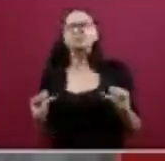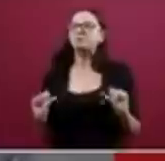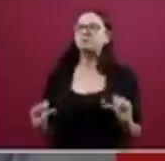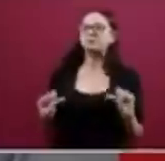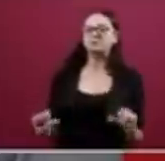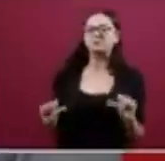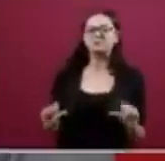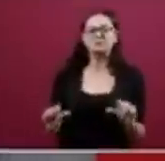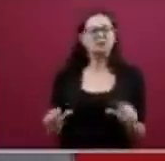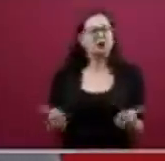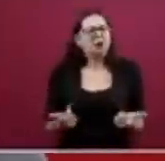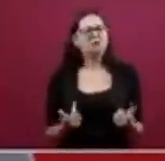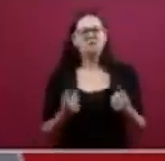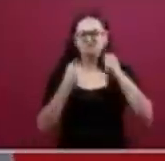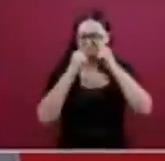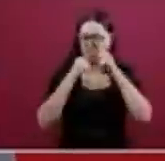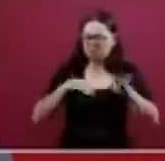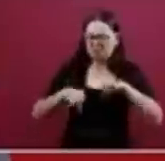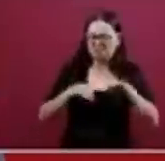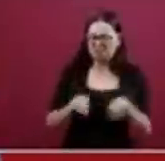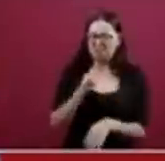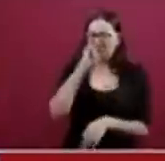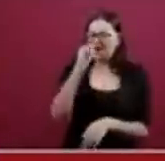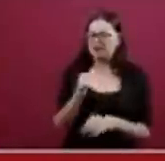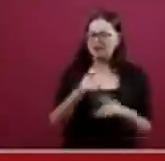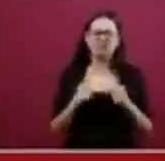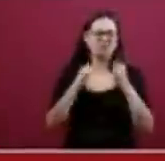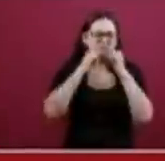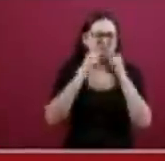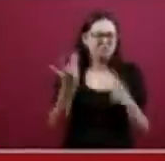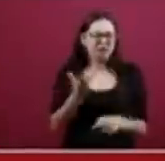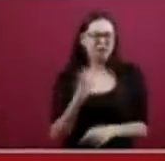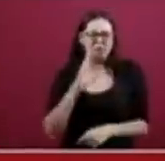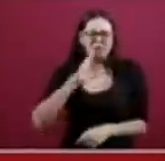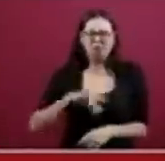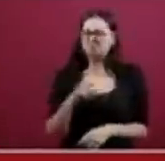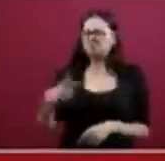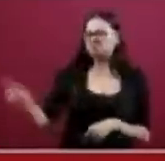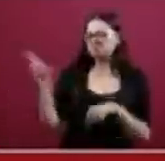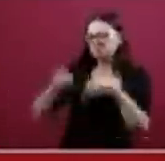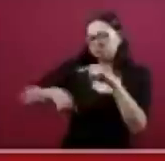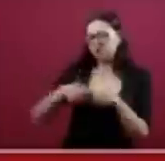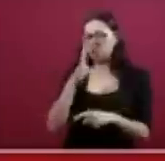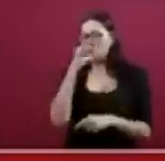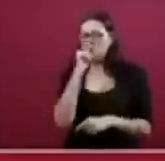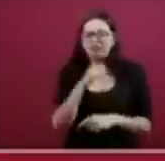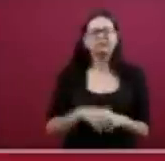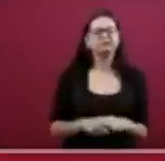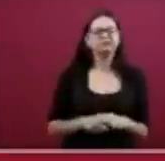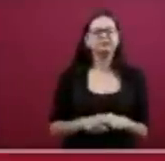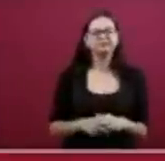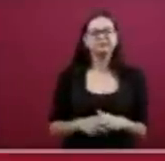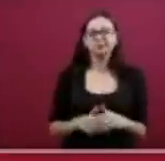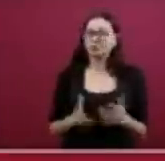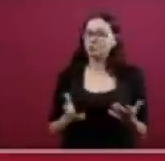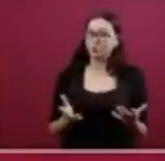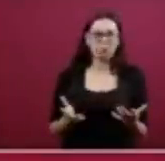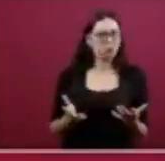no demos resultados no nos puedan quitar. Yo sostengo que en la democracia es el pueblo el que